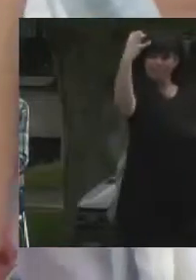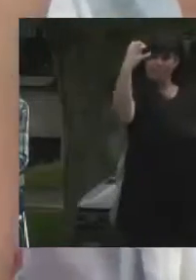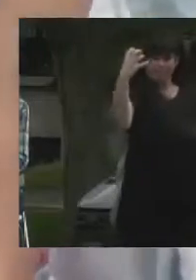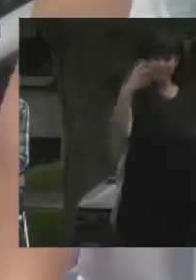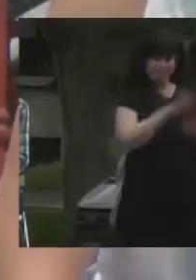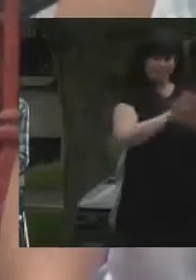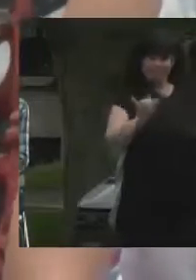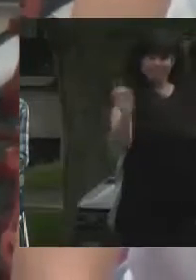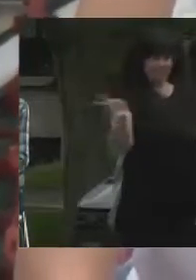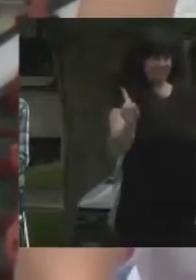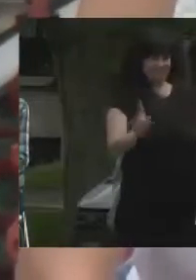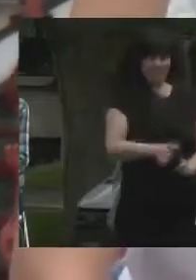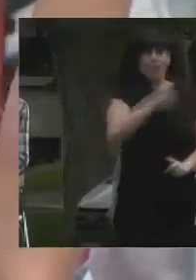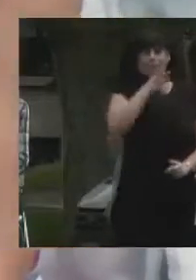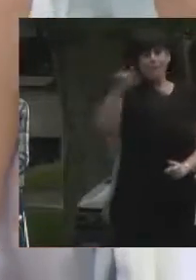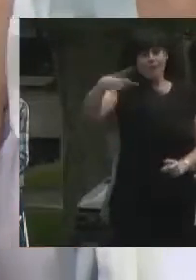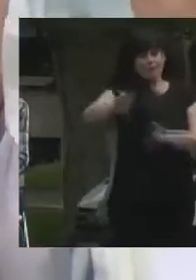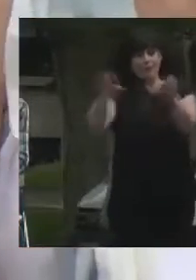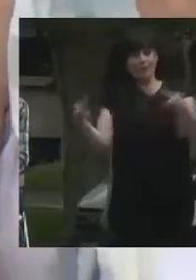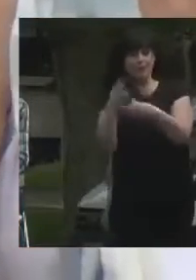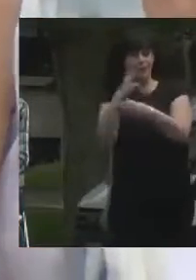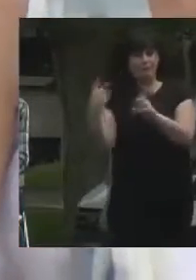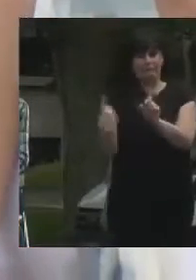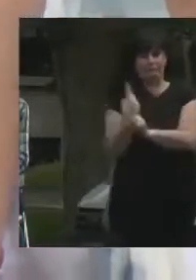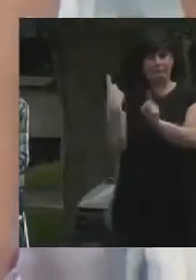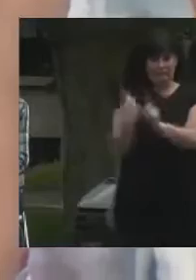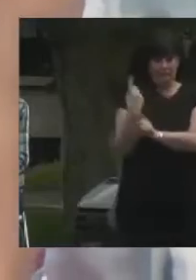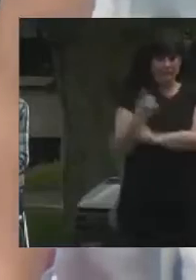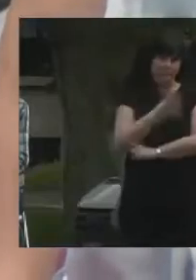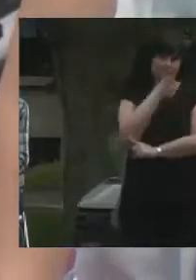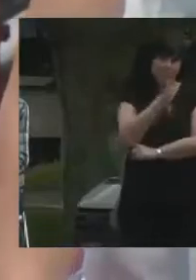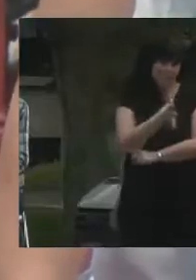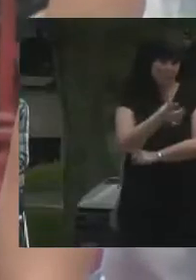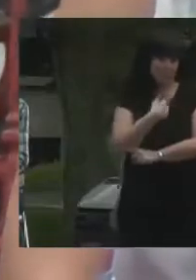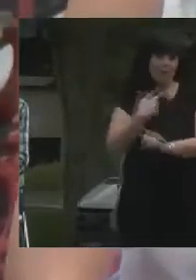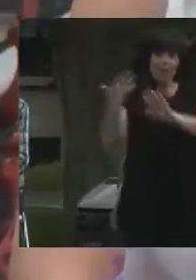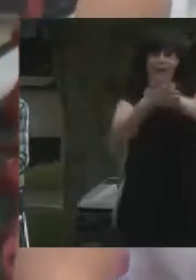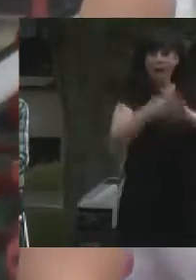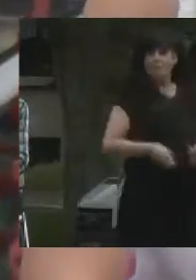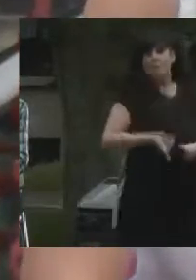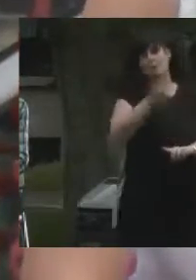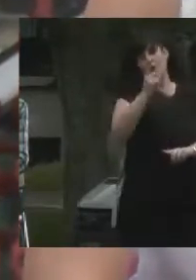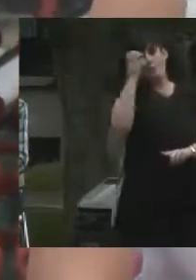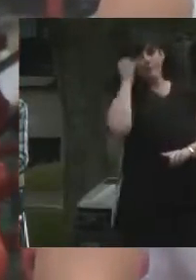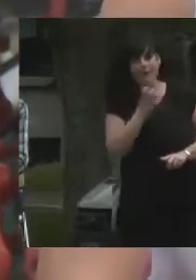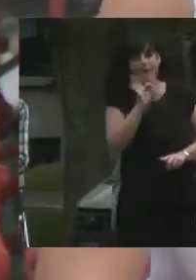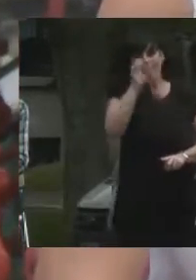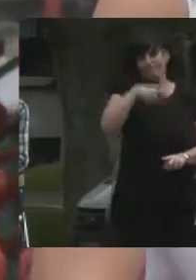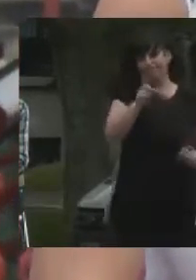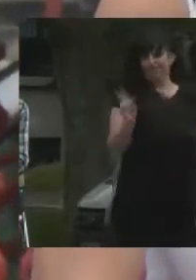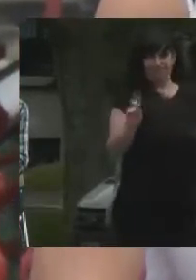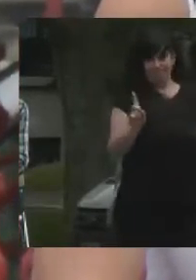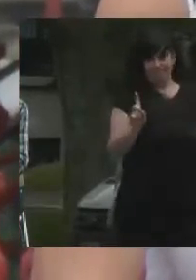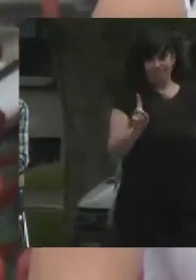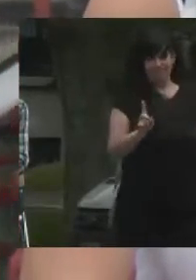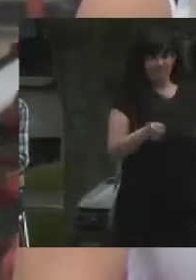pena. Por iso están nerviosos, compañeiros e compañeiras. Están nerviosos non só falo de Rajoy e de Feijóo,